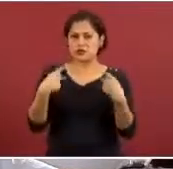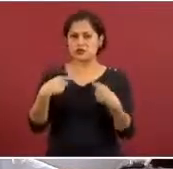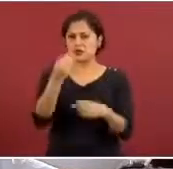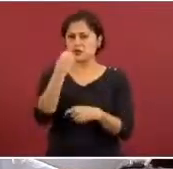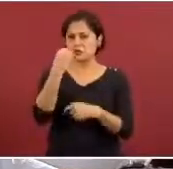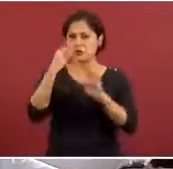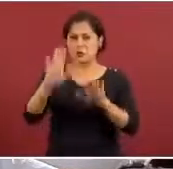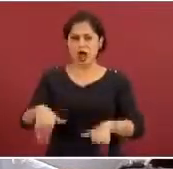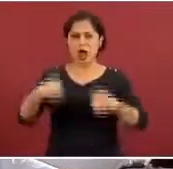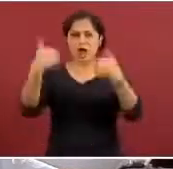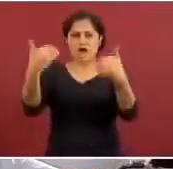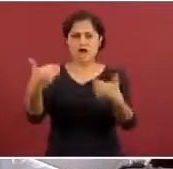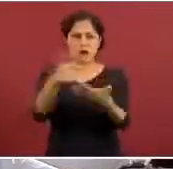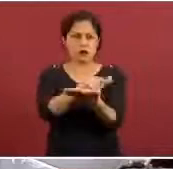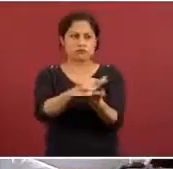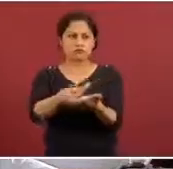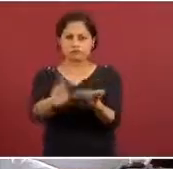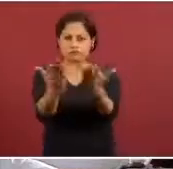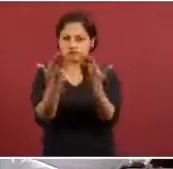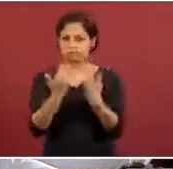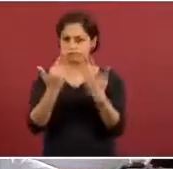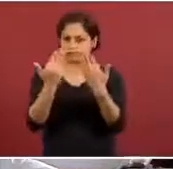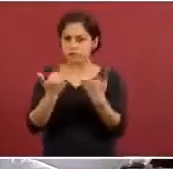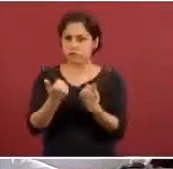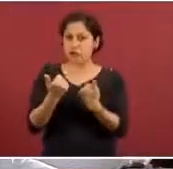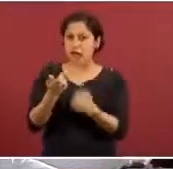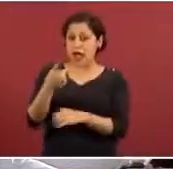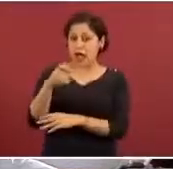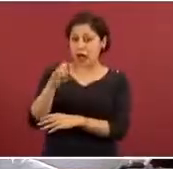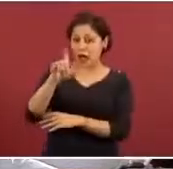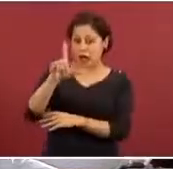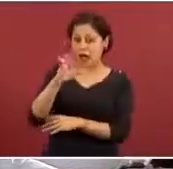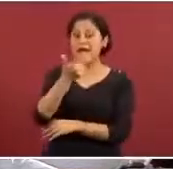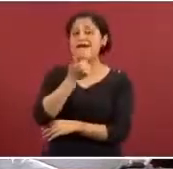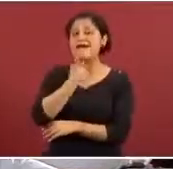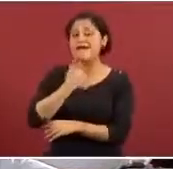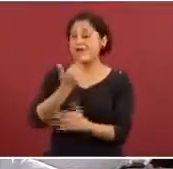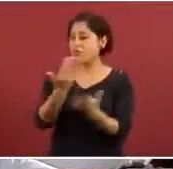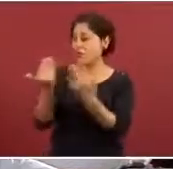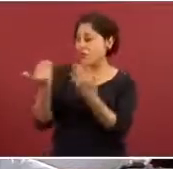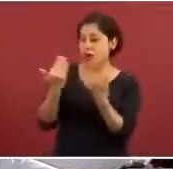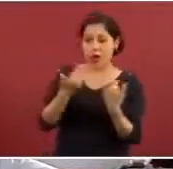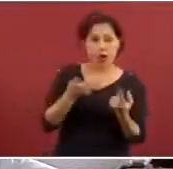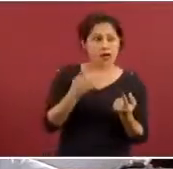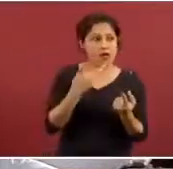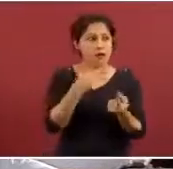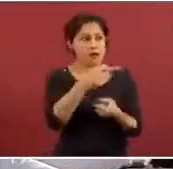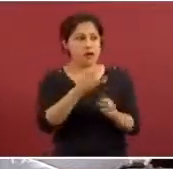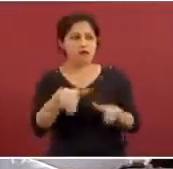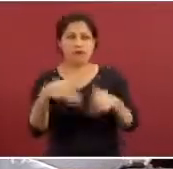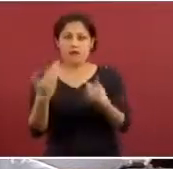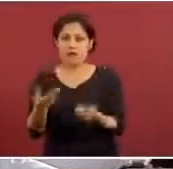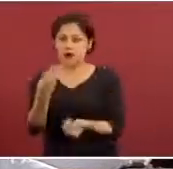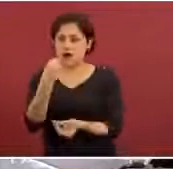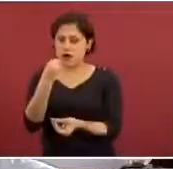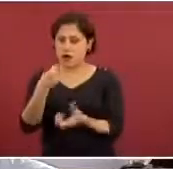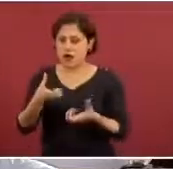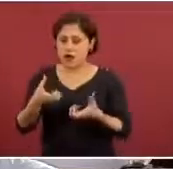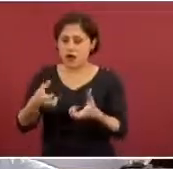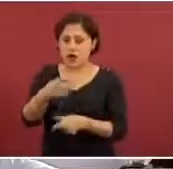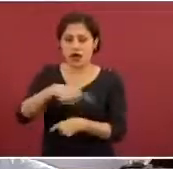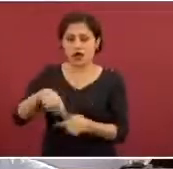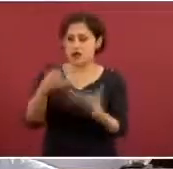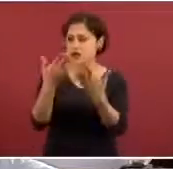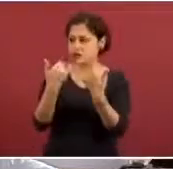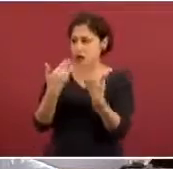ninguna higiene, no hay gel, en el 90% de los lugares no hay gel, no hay agua, no tienen lavabo,